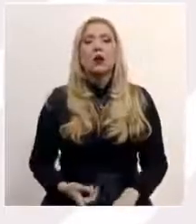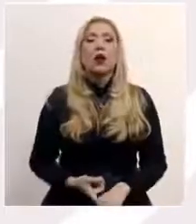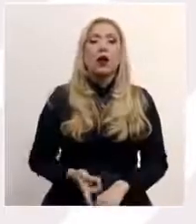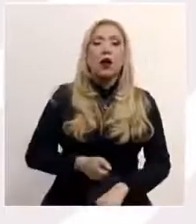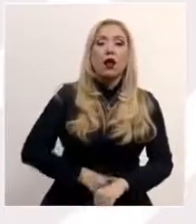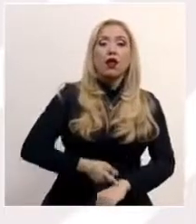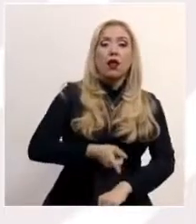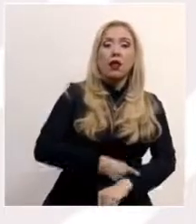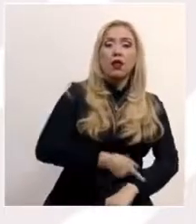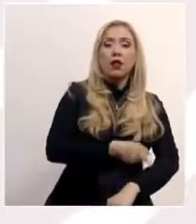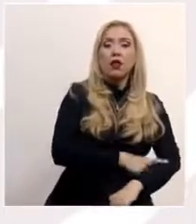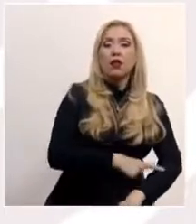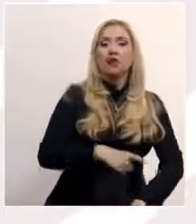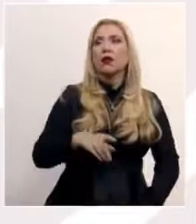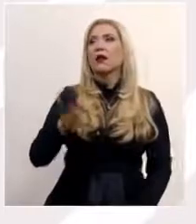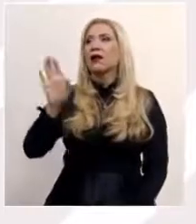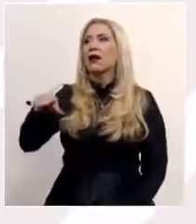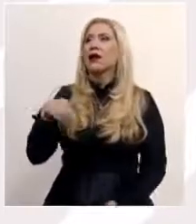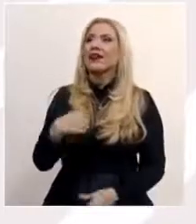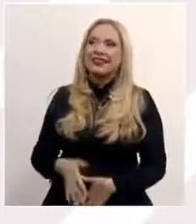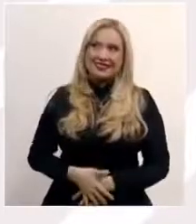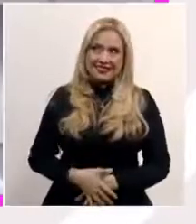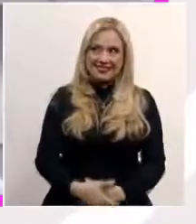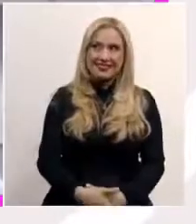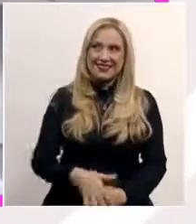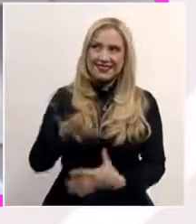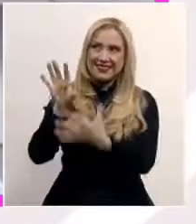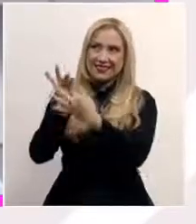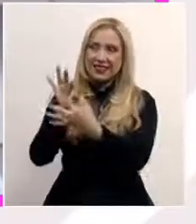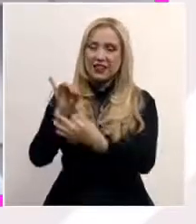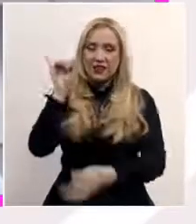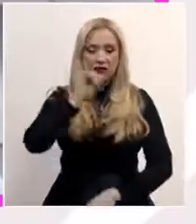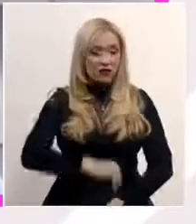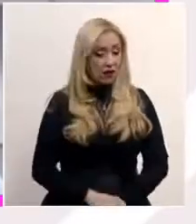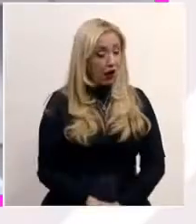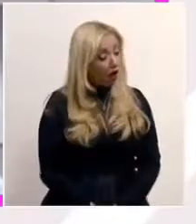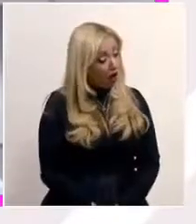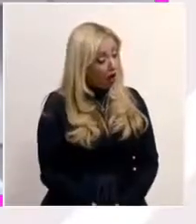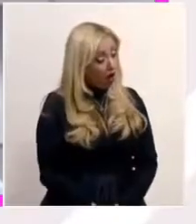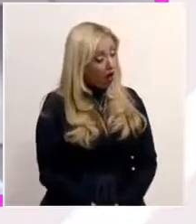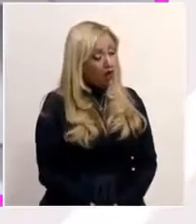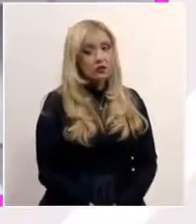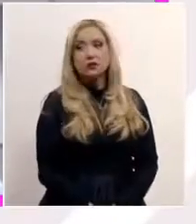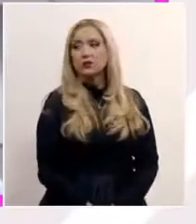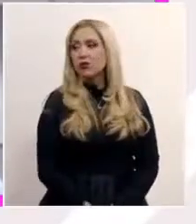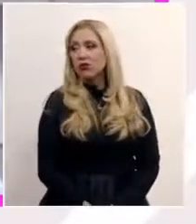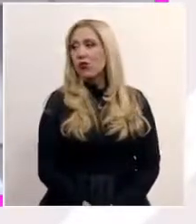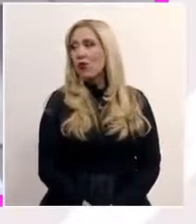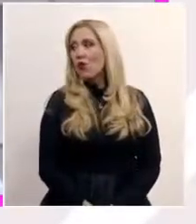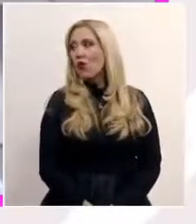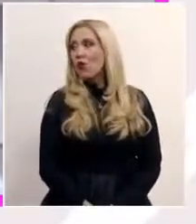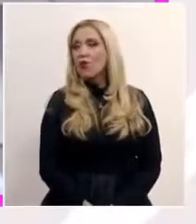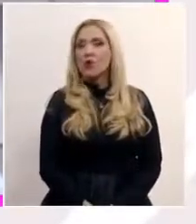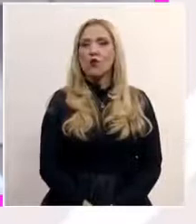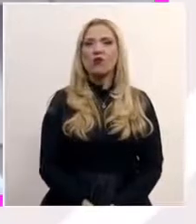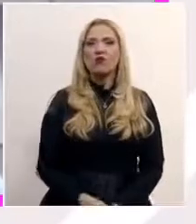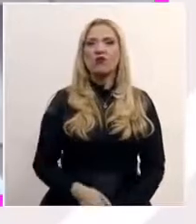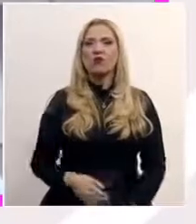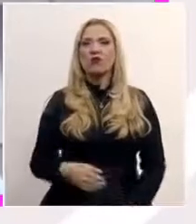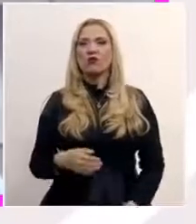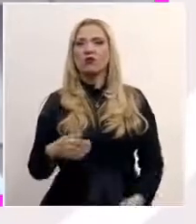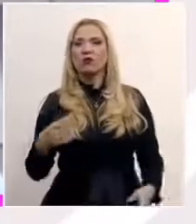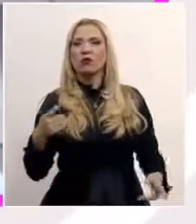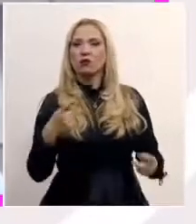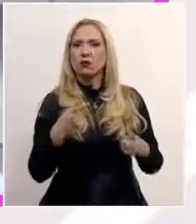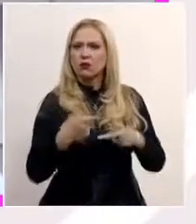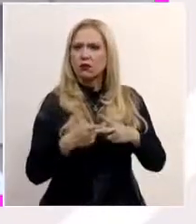desde el momento que anuncia que está embarazada hay un cambio de actitud, ¿no? Hay una posición distinta por parte